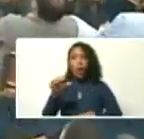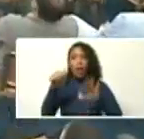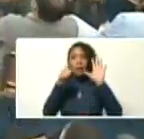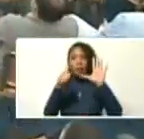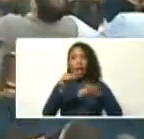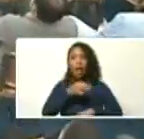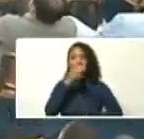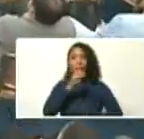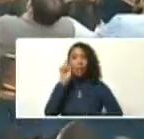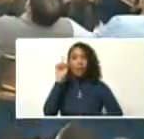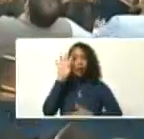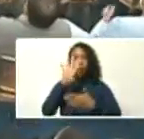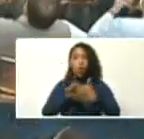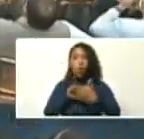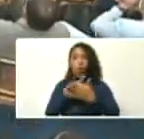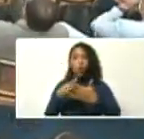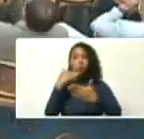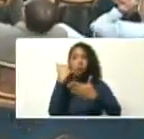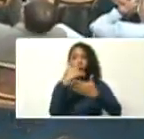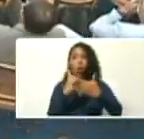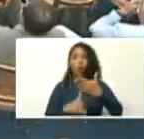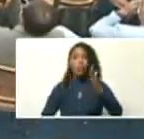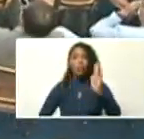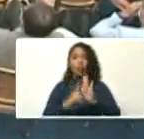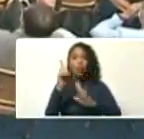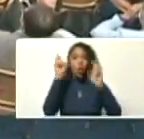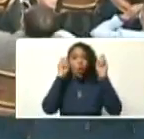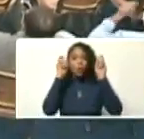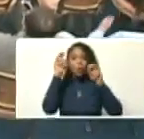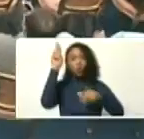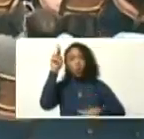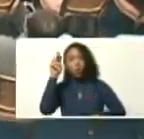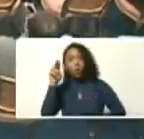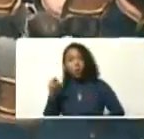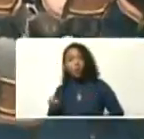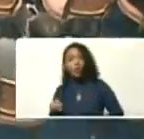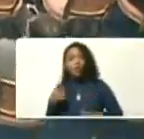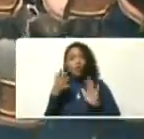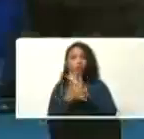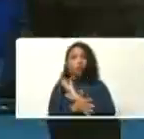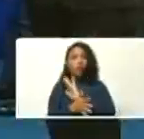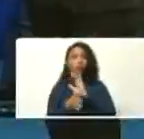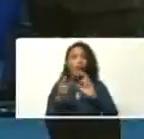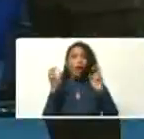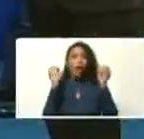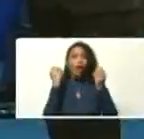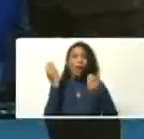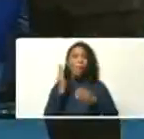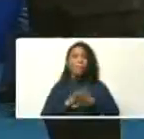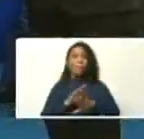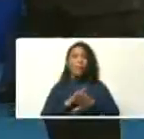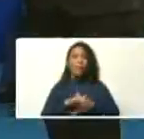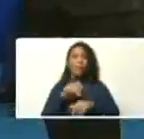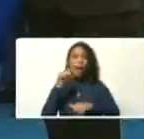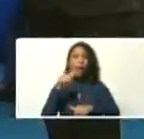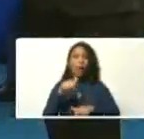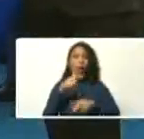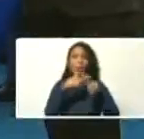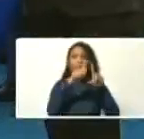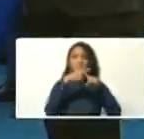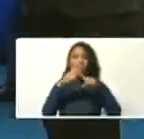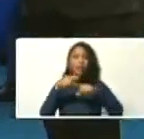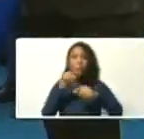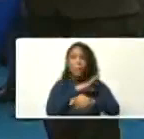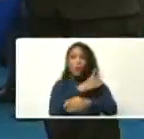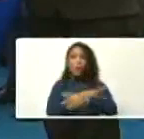esta agenda informativa, el desarrollo de los temas diarios de la mediática nacional, de lo que ocurre en los diferentes